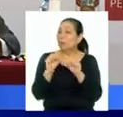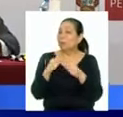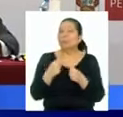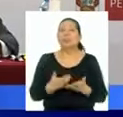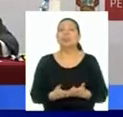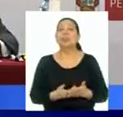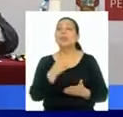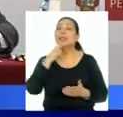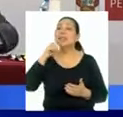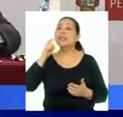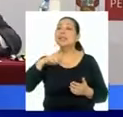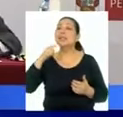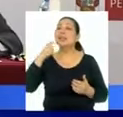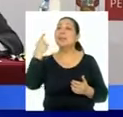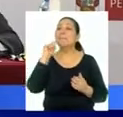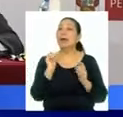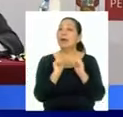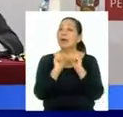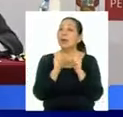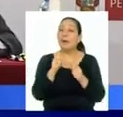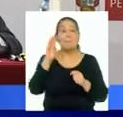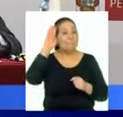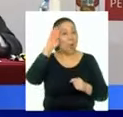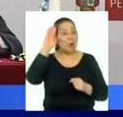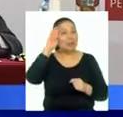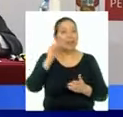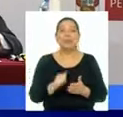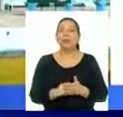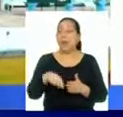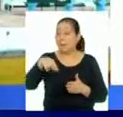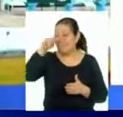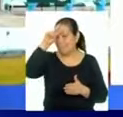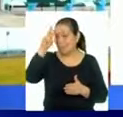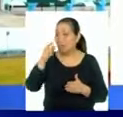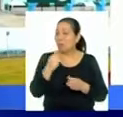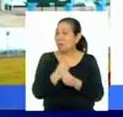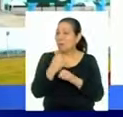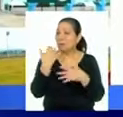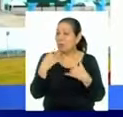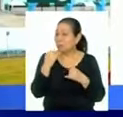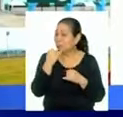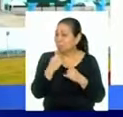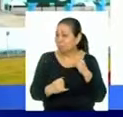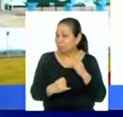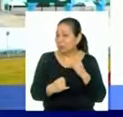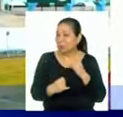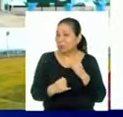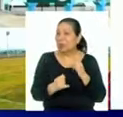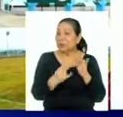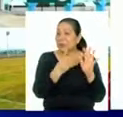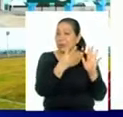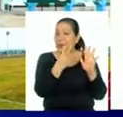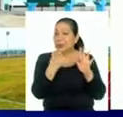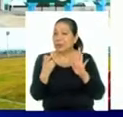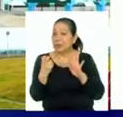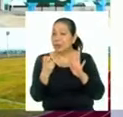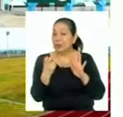hemos hecho lo necesario para entregar a la Policía Nacional y al Perú esta obra ya terminada. Ya de los